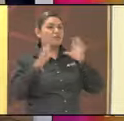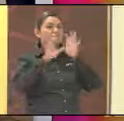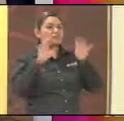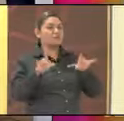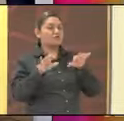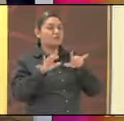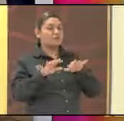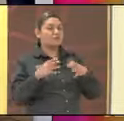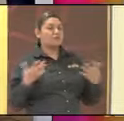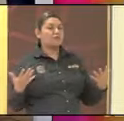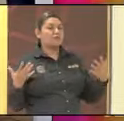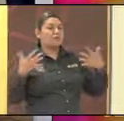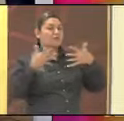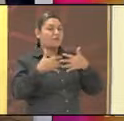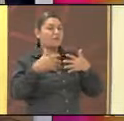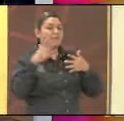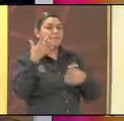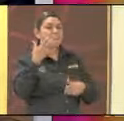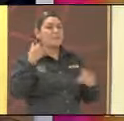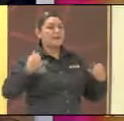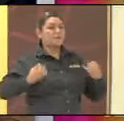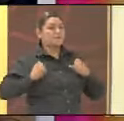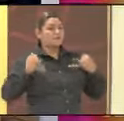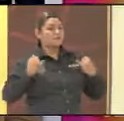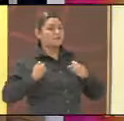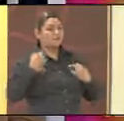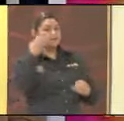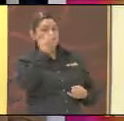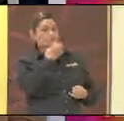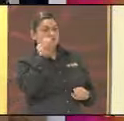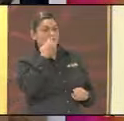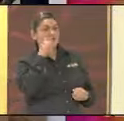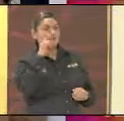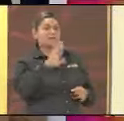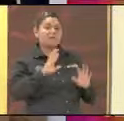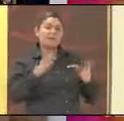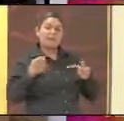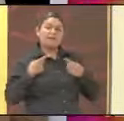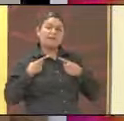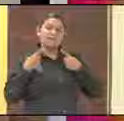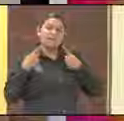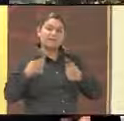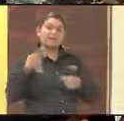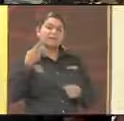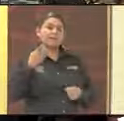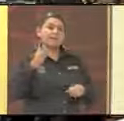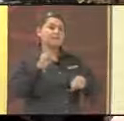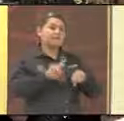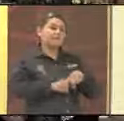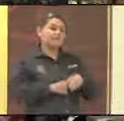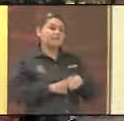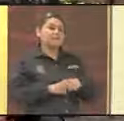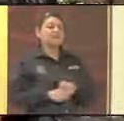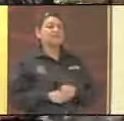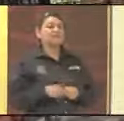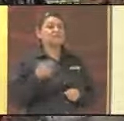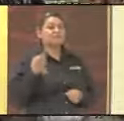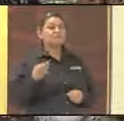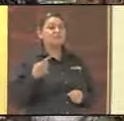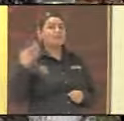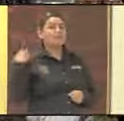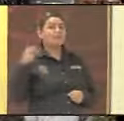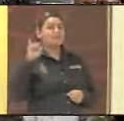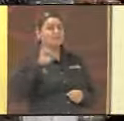también para los jóvenes estudiantes del CETI 78. Se las entregamos también ese día que estuvimos el